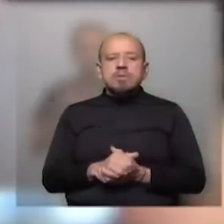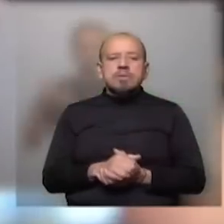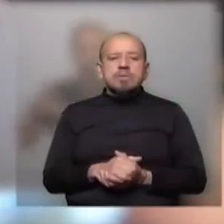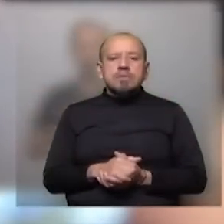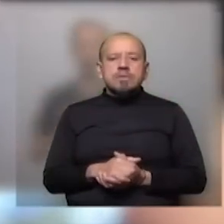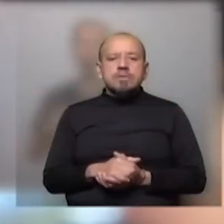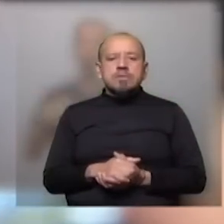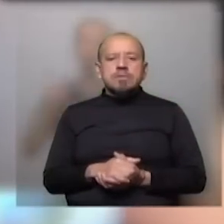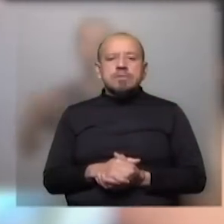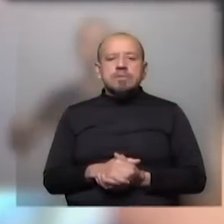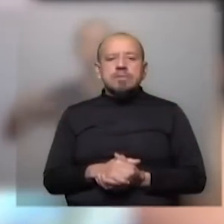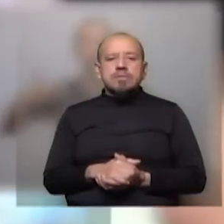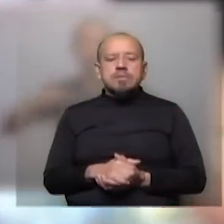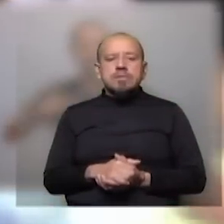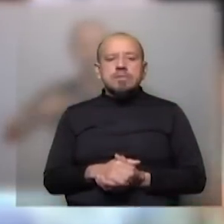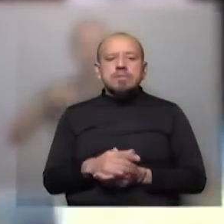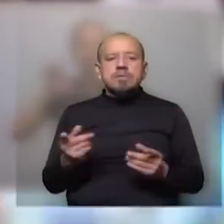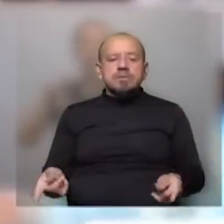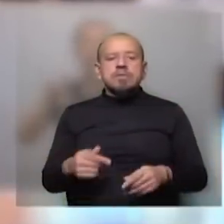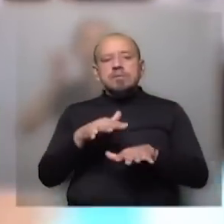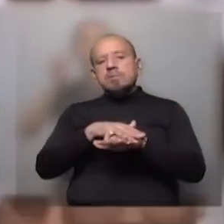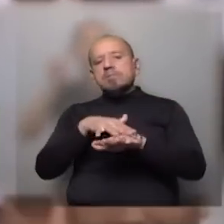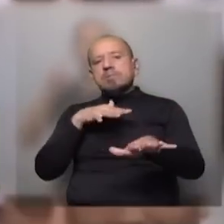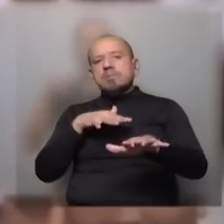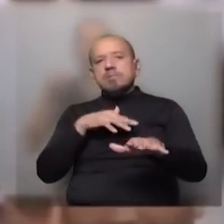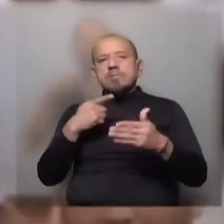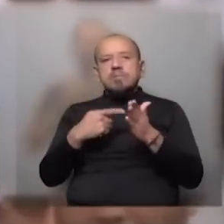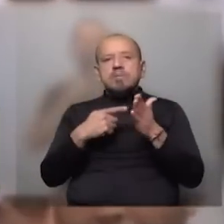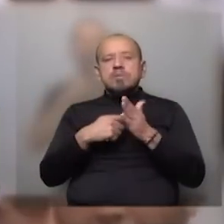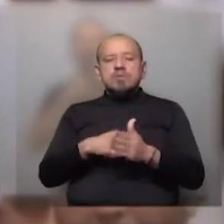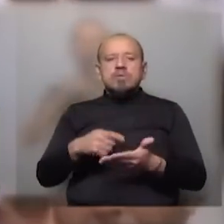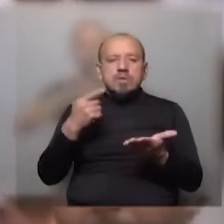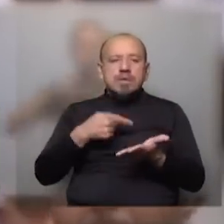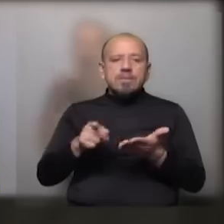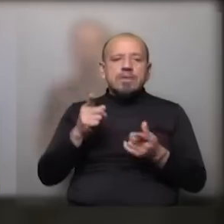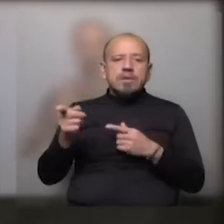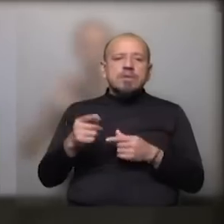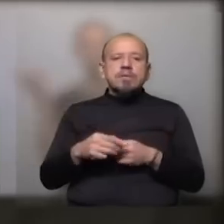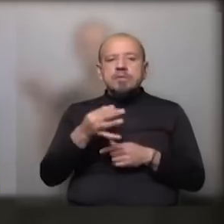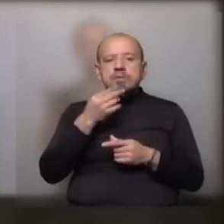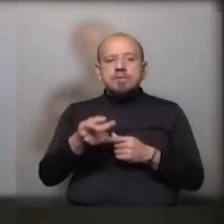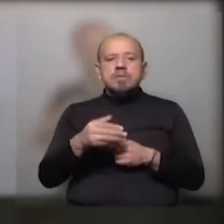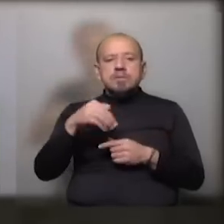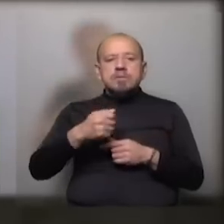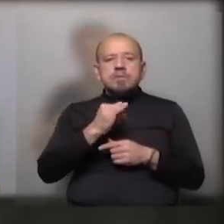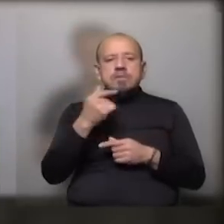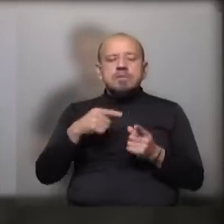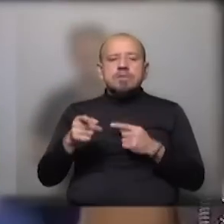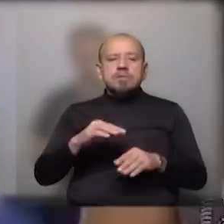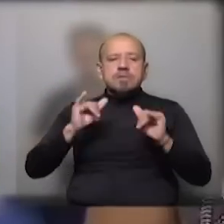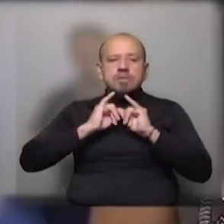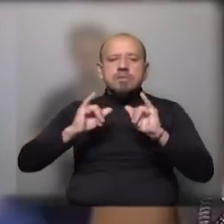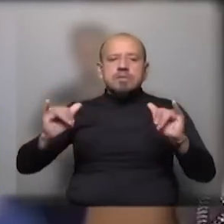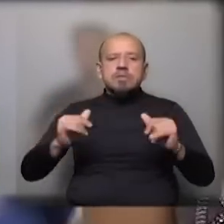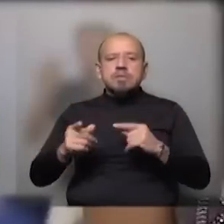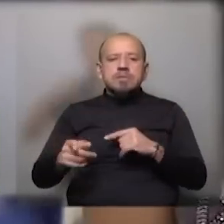expectativa y luego de sendos actos en la provincia de Buenos Aires y en la capital Sergio maa dio por concluida la campaña a nivel nacional